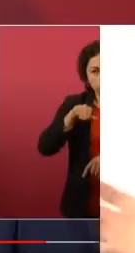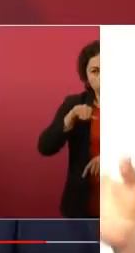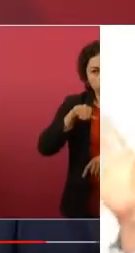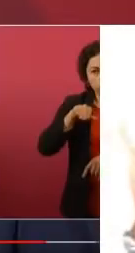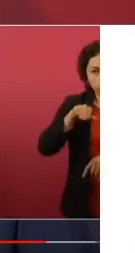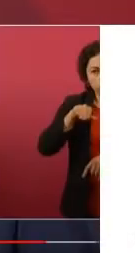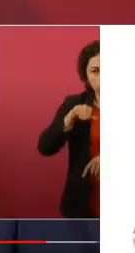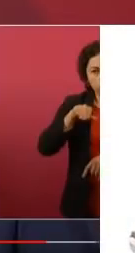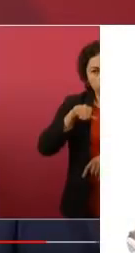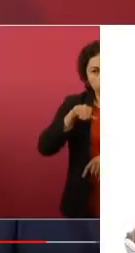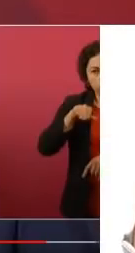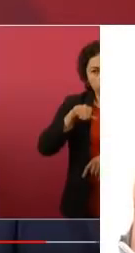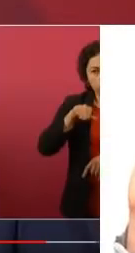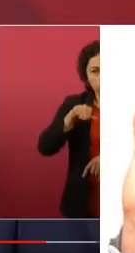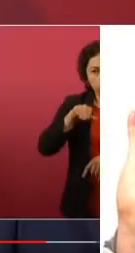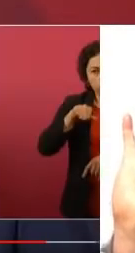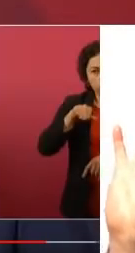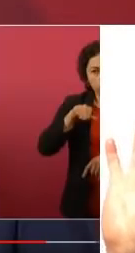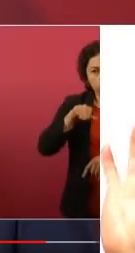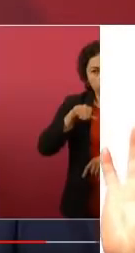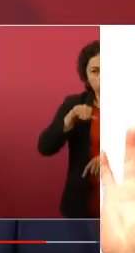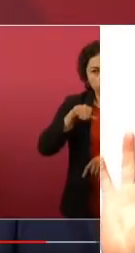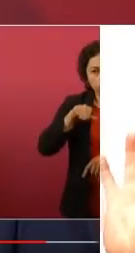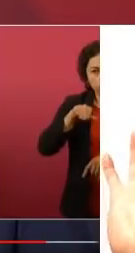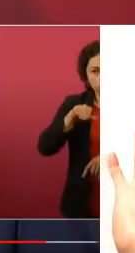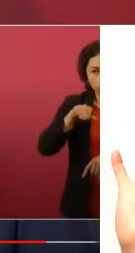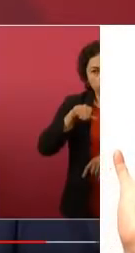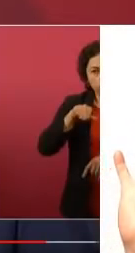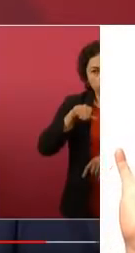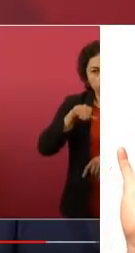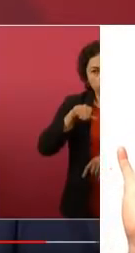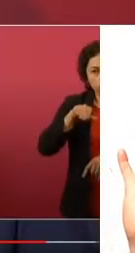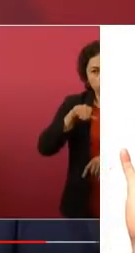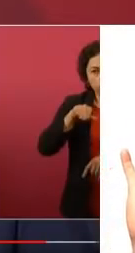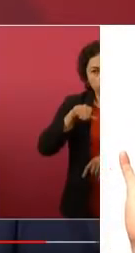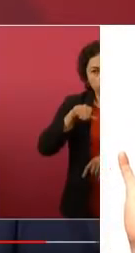los hidalguenses porque ahí no metemos la mano nosotros en votos